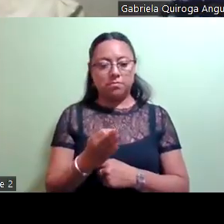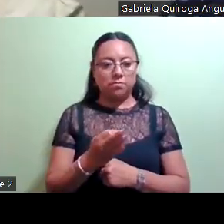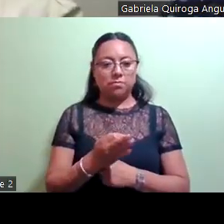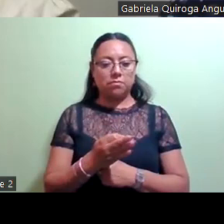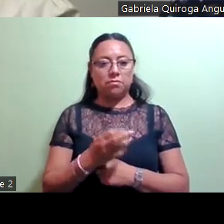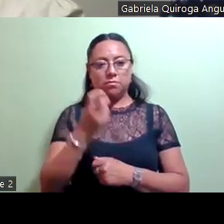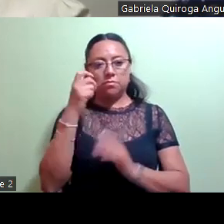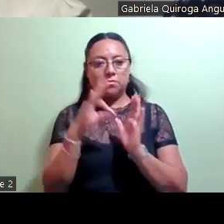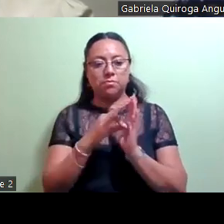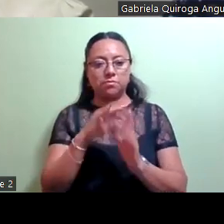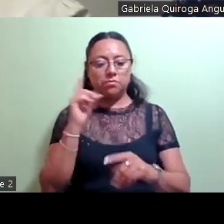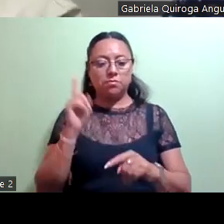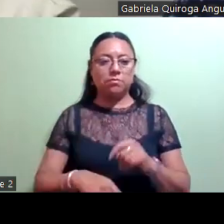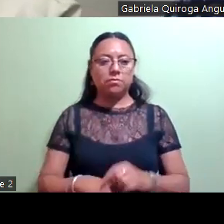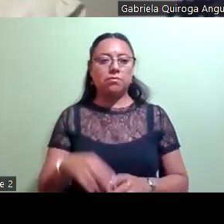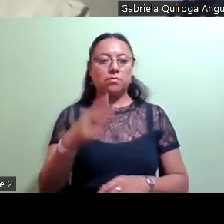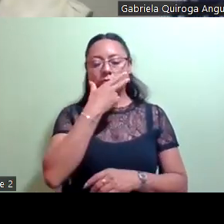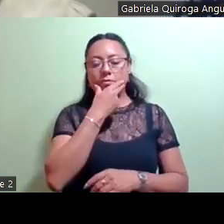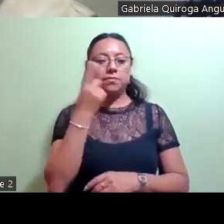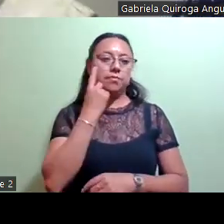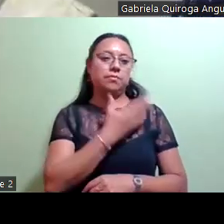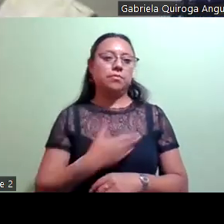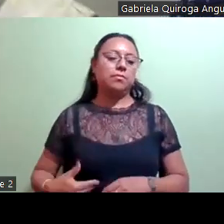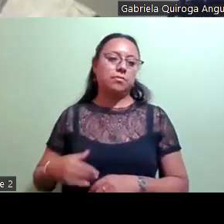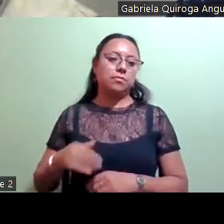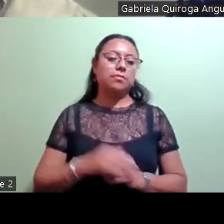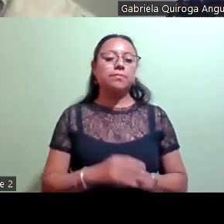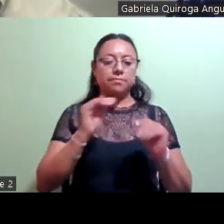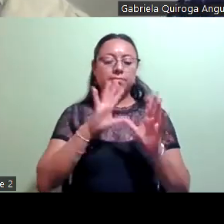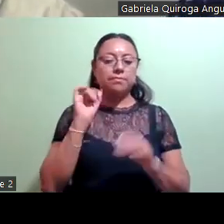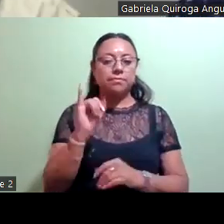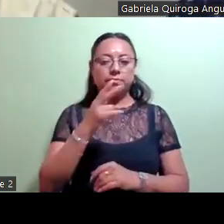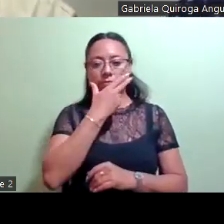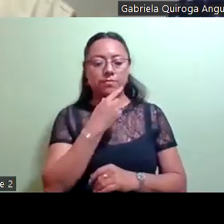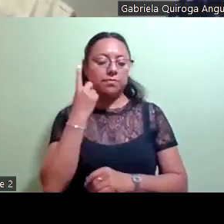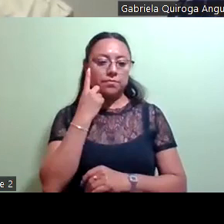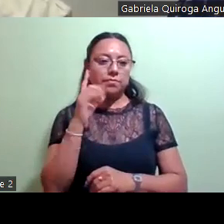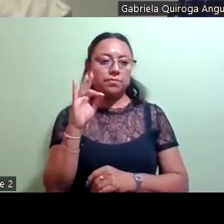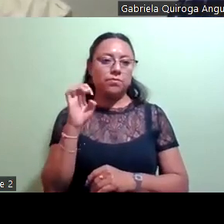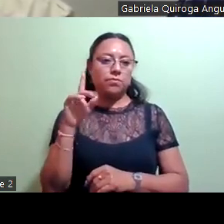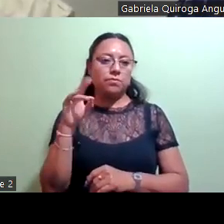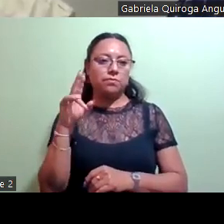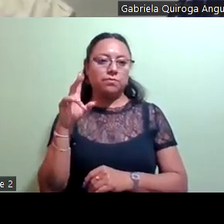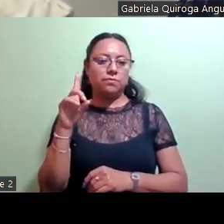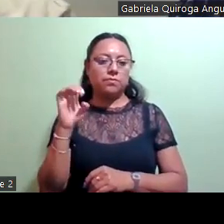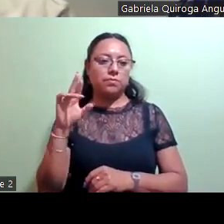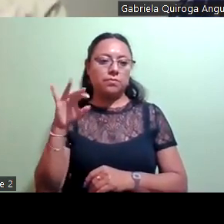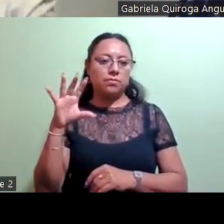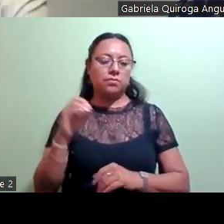de este punto. Presidente. Claro que sí, diputado Federico. ¿Quién remitió ese